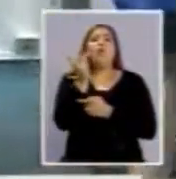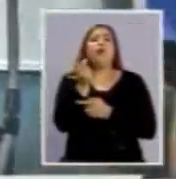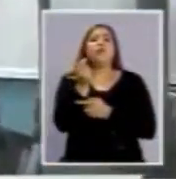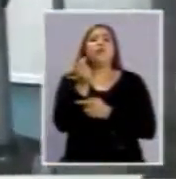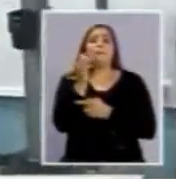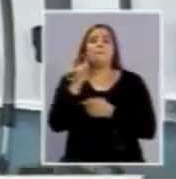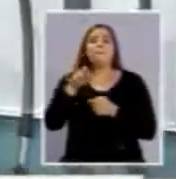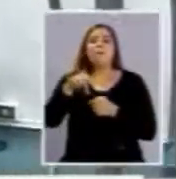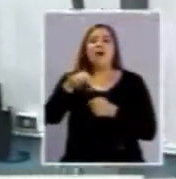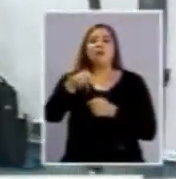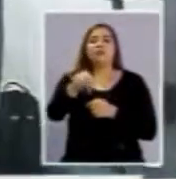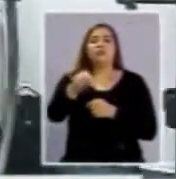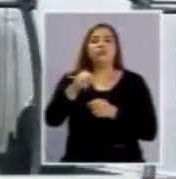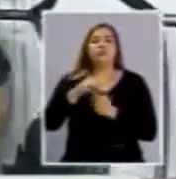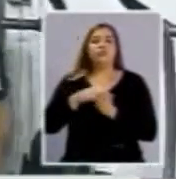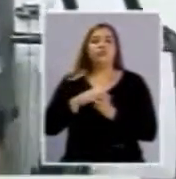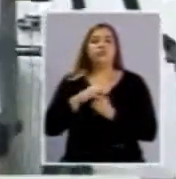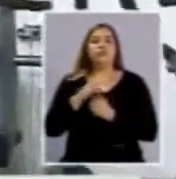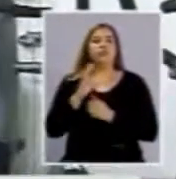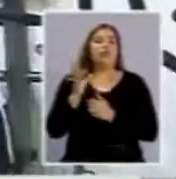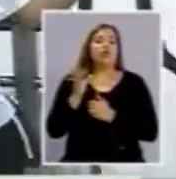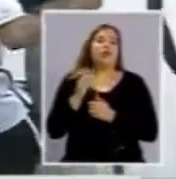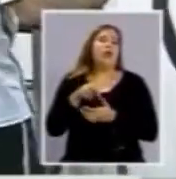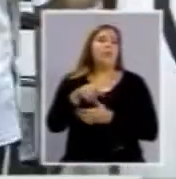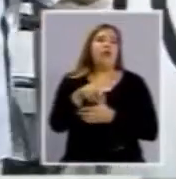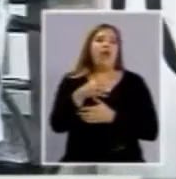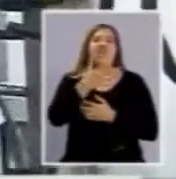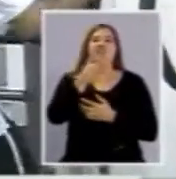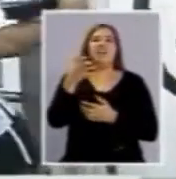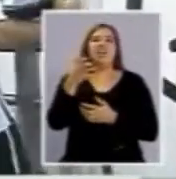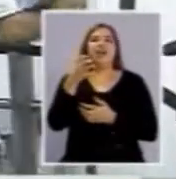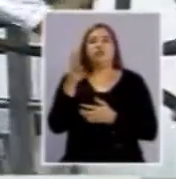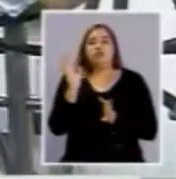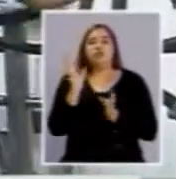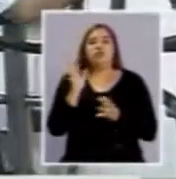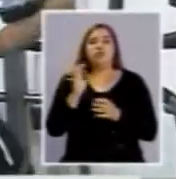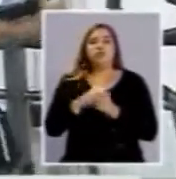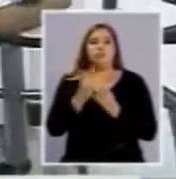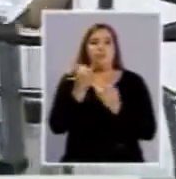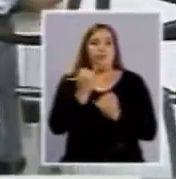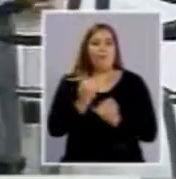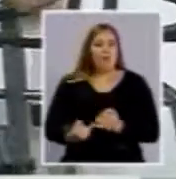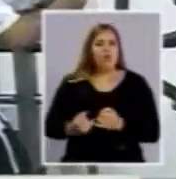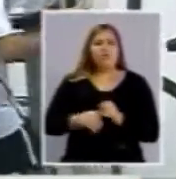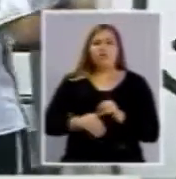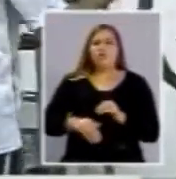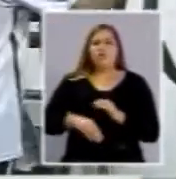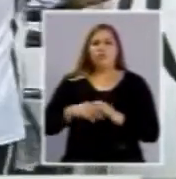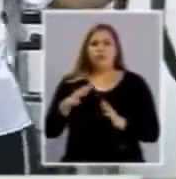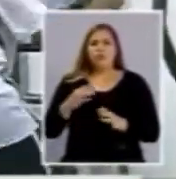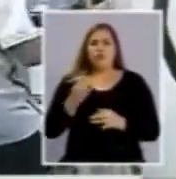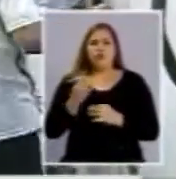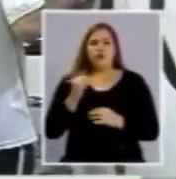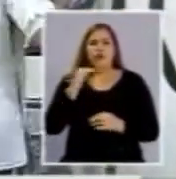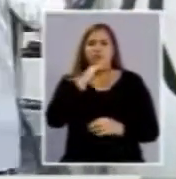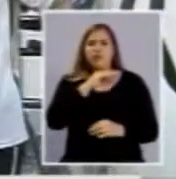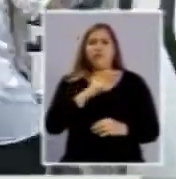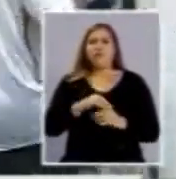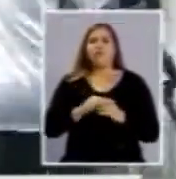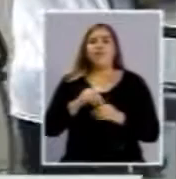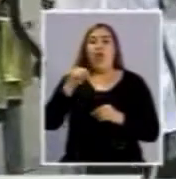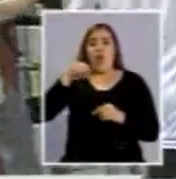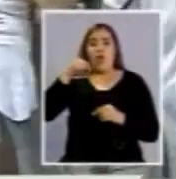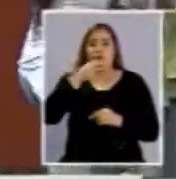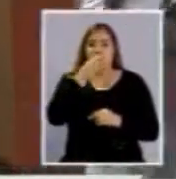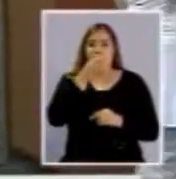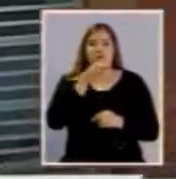Y el entrenamiento consiste en caminar, no sé, 500 pasos diarios, una cosa así. Y bajan una cantidad de peso impresionante. Lo que se recomienda hoy en